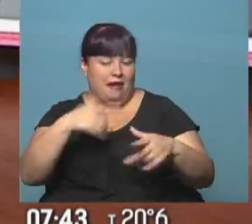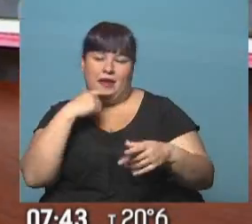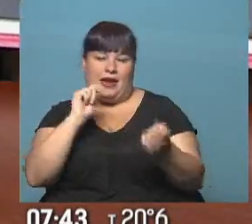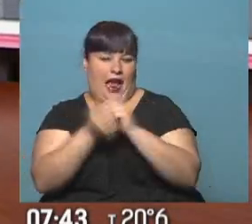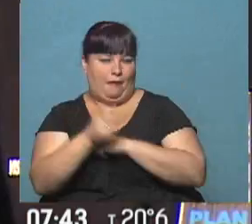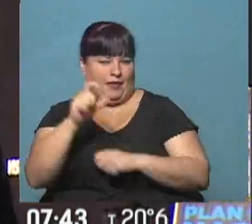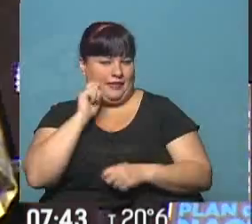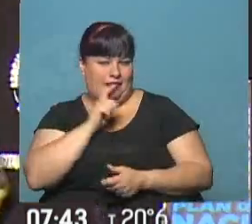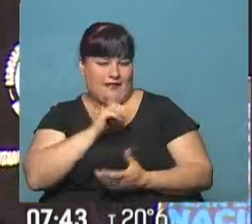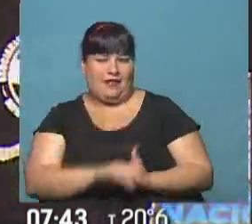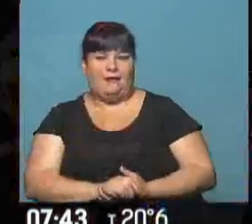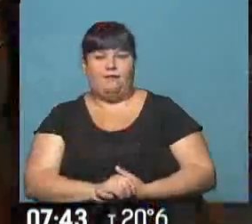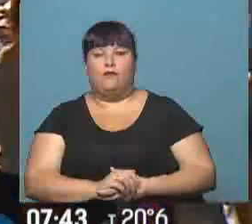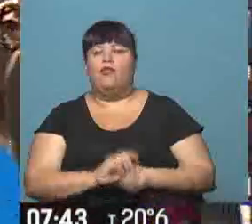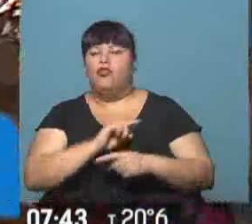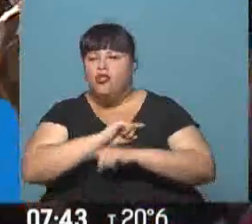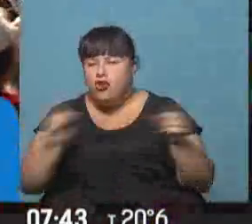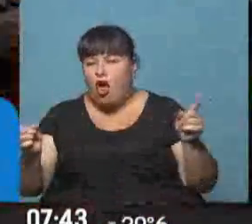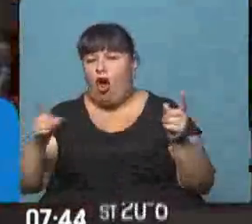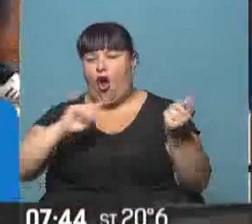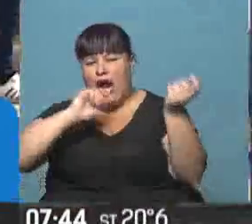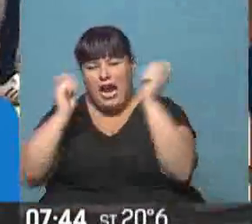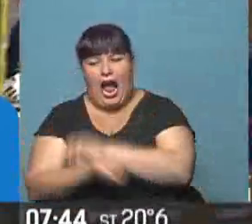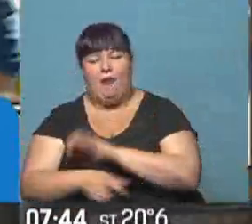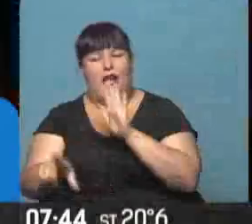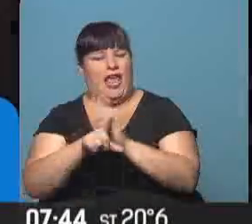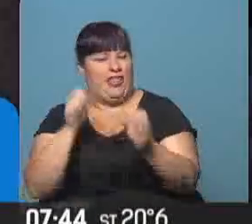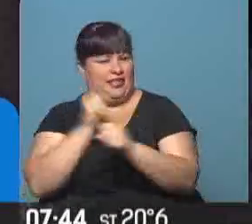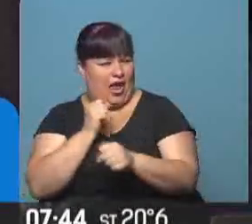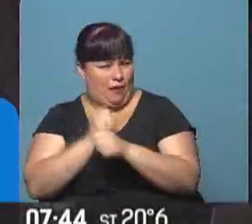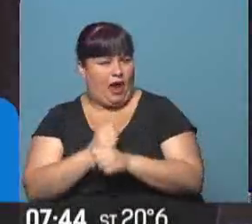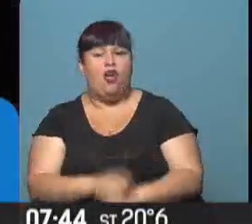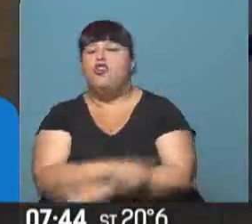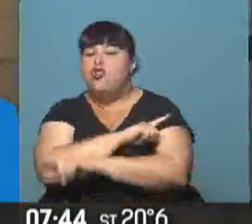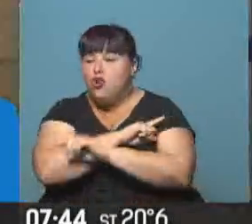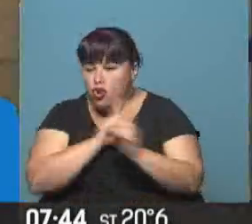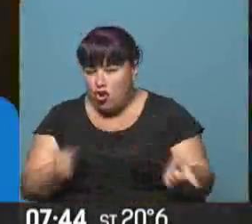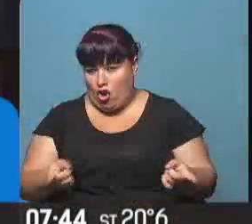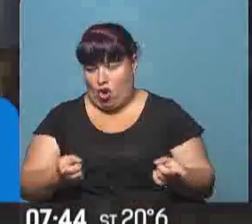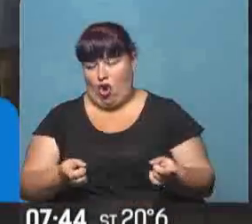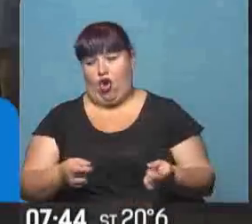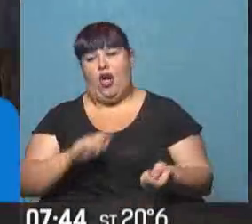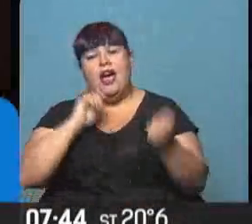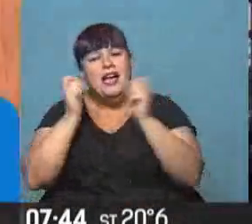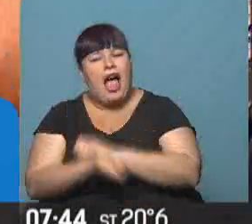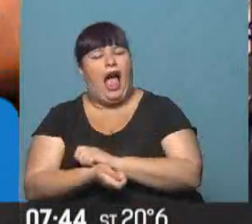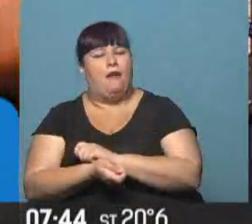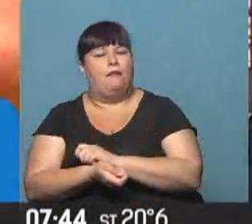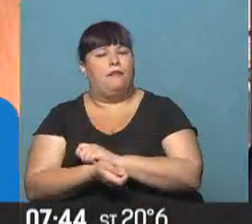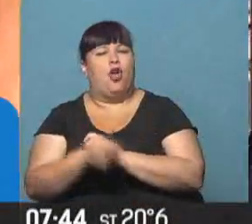manifestación. ¡No a la reforma laboral! ¡No a la